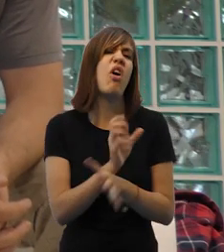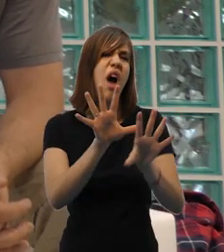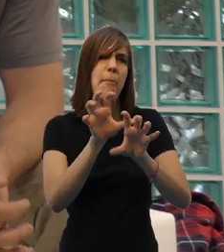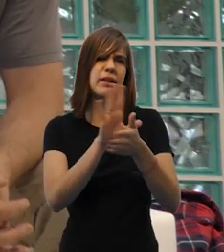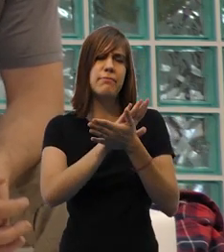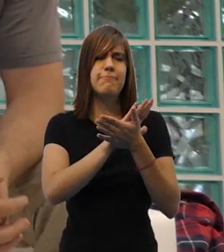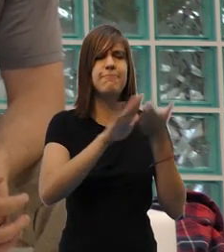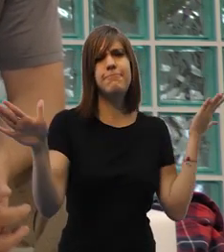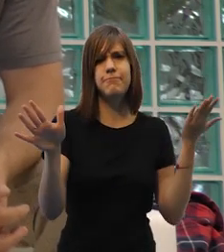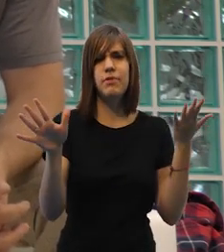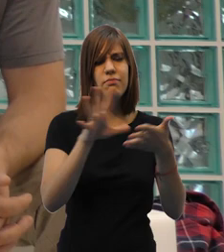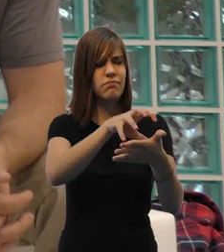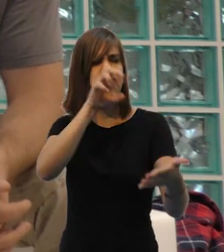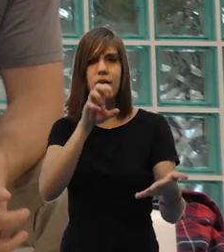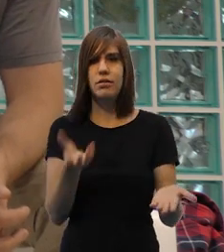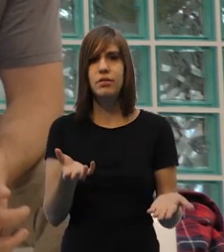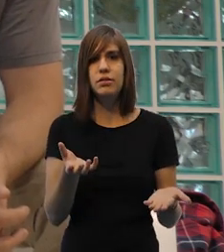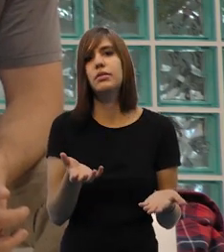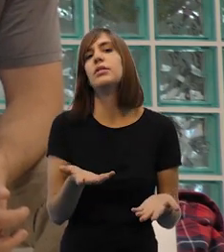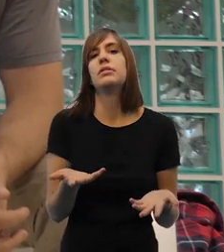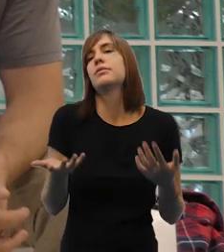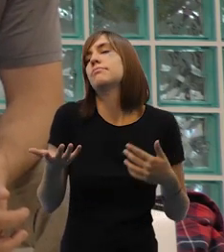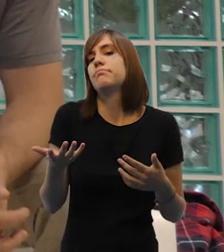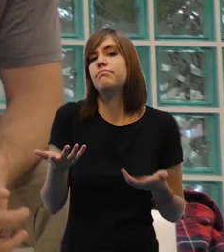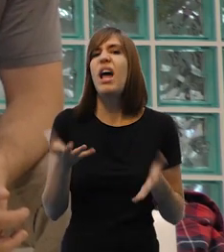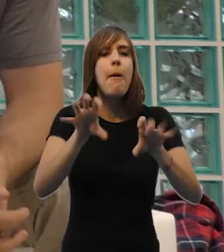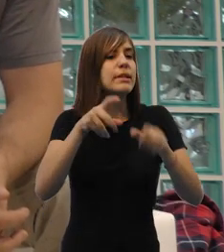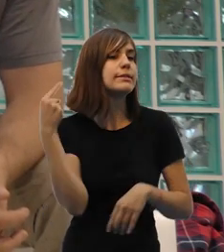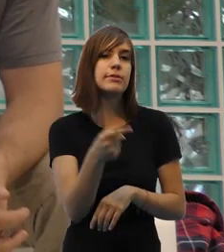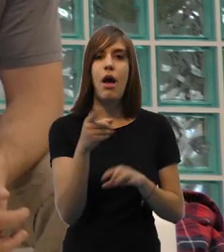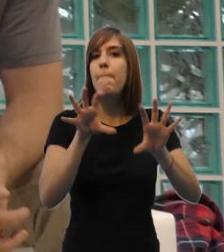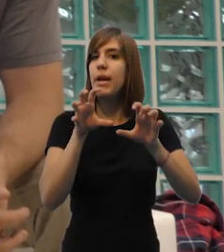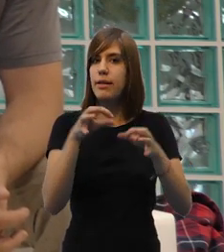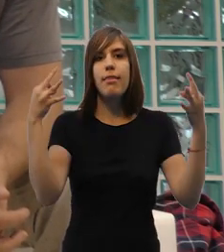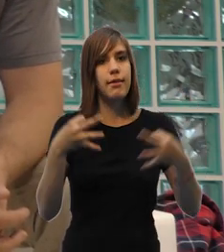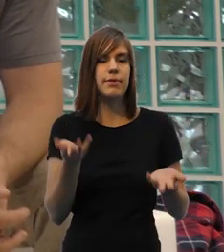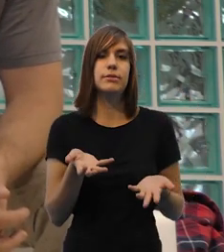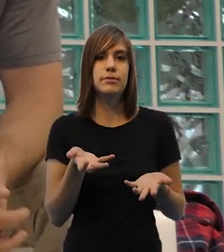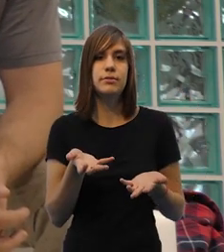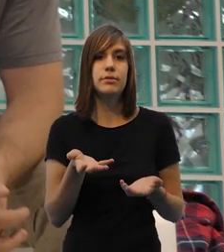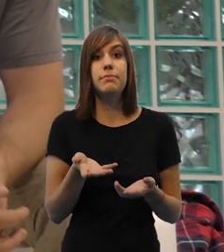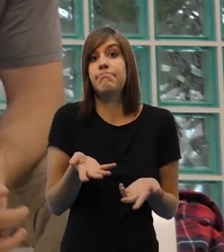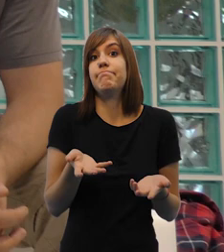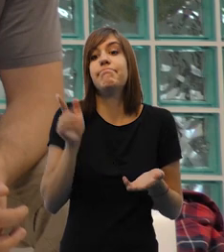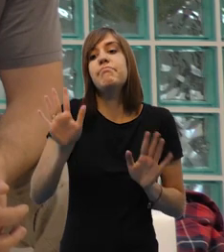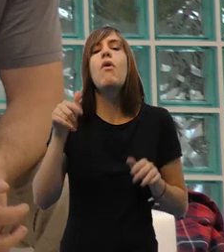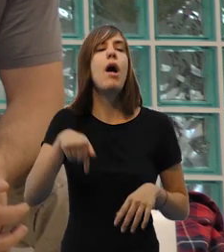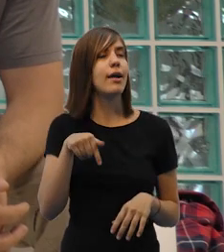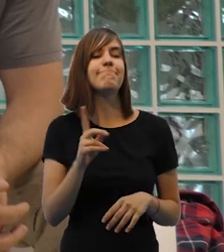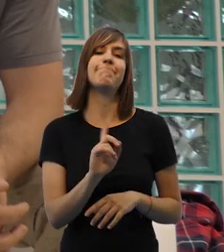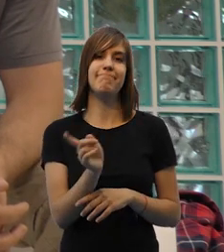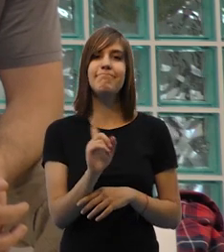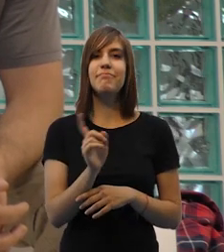de golpe, o sea, todo. Sí. Te metían, apréndete esto, te tienes que aprender esto. Sí. No, sin embargo, aquí